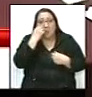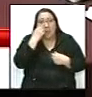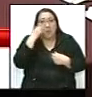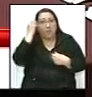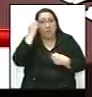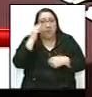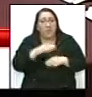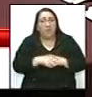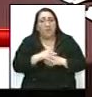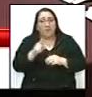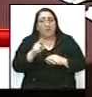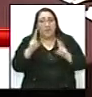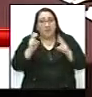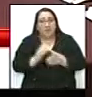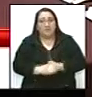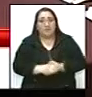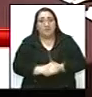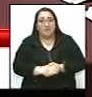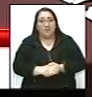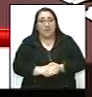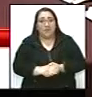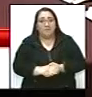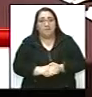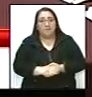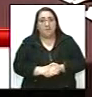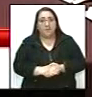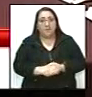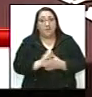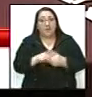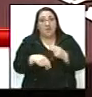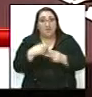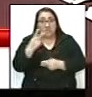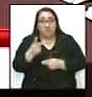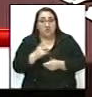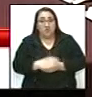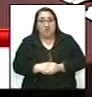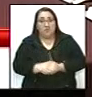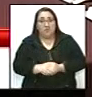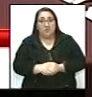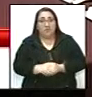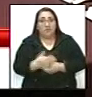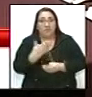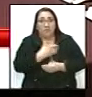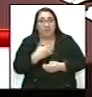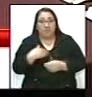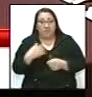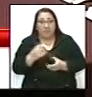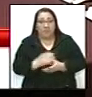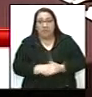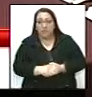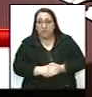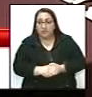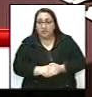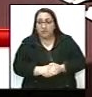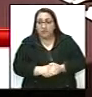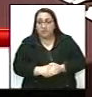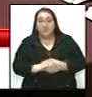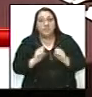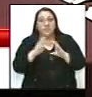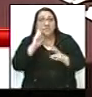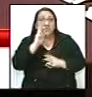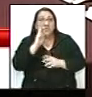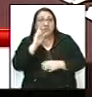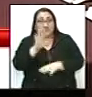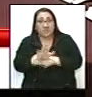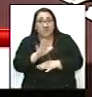formada sobre dichos temas, en primer lugar. Y en segundo lugar, presidenta, colegas, desde el día viernes en la